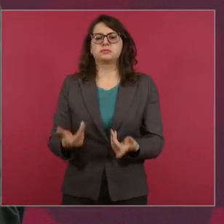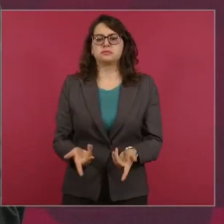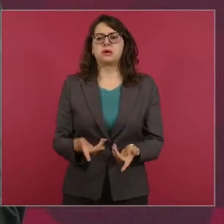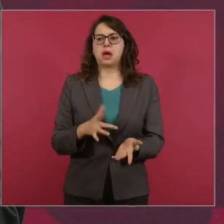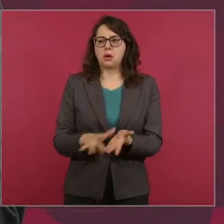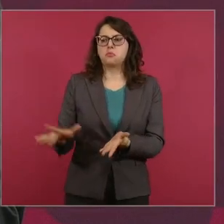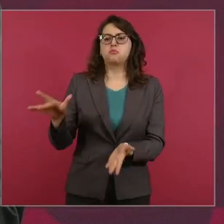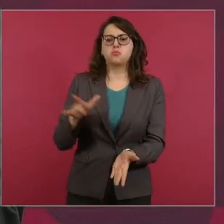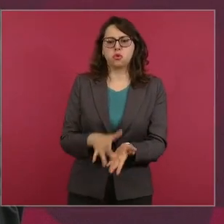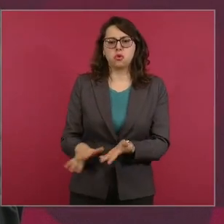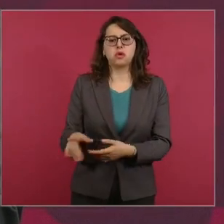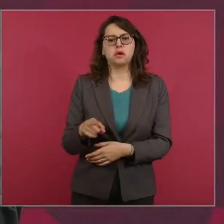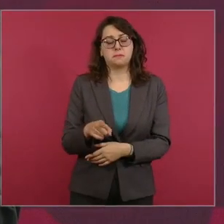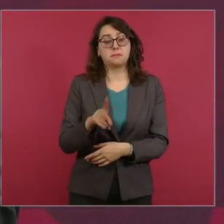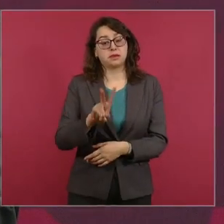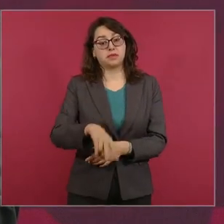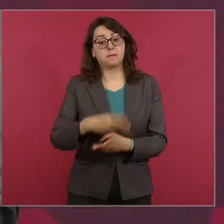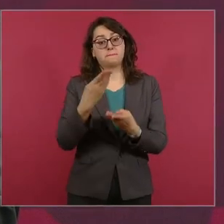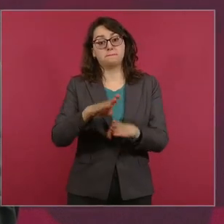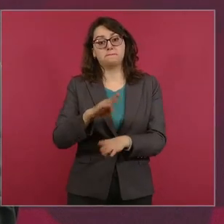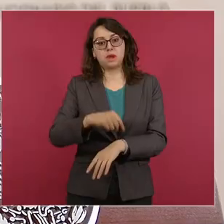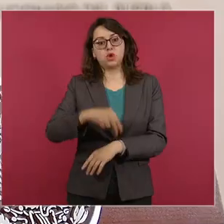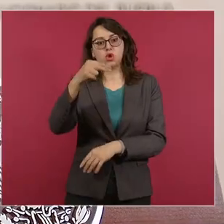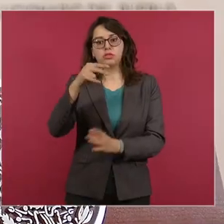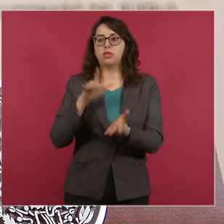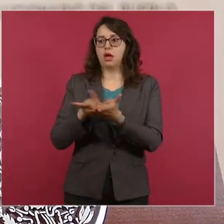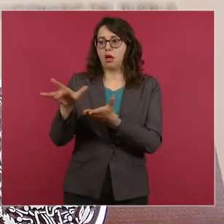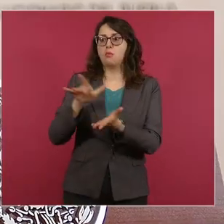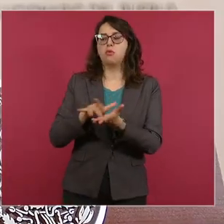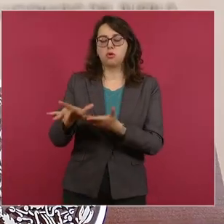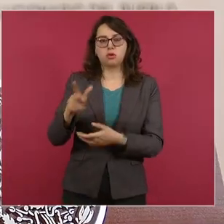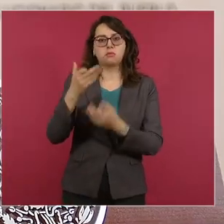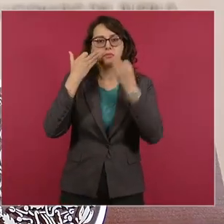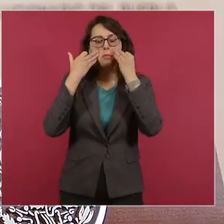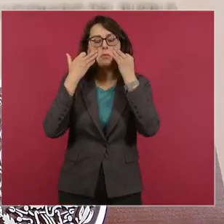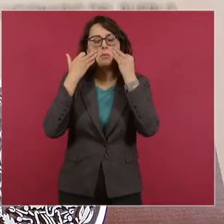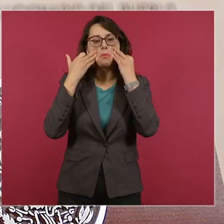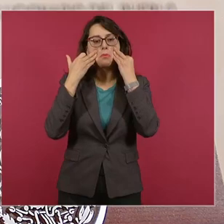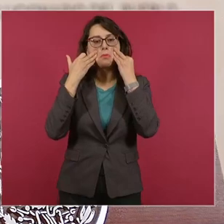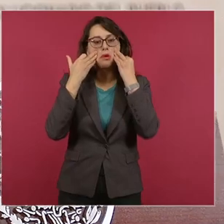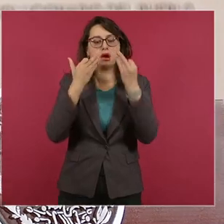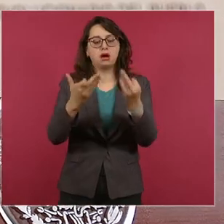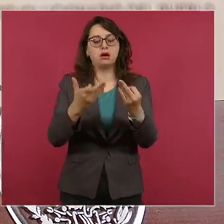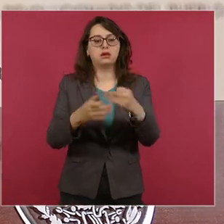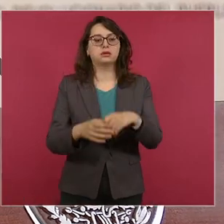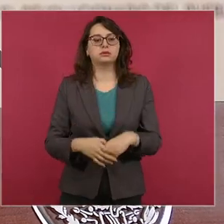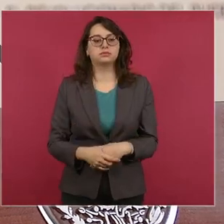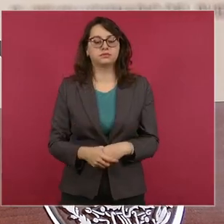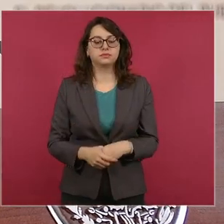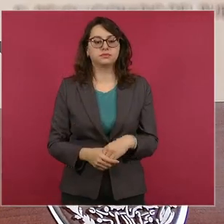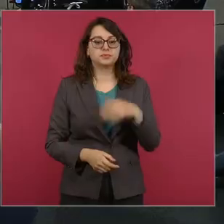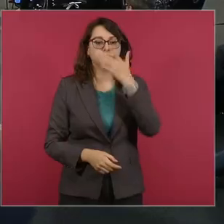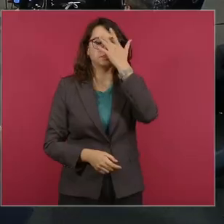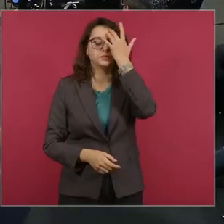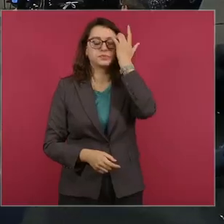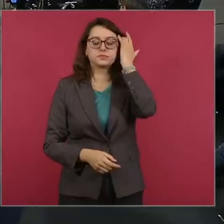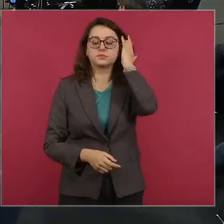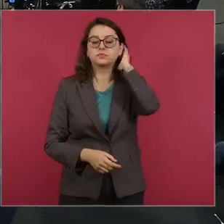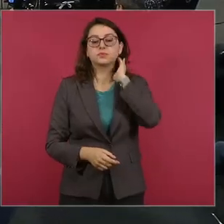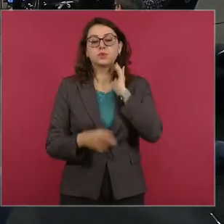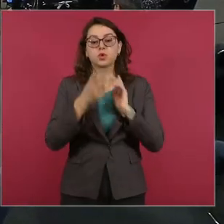está ayudando me habló el dueño